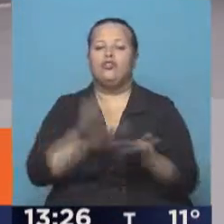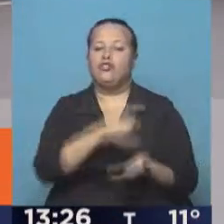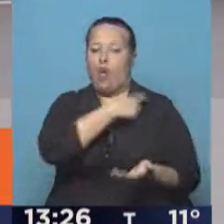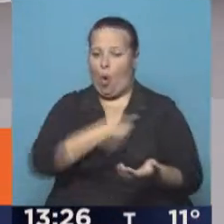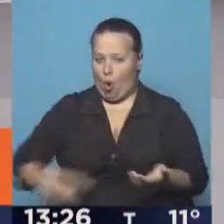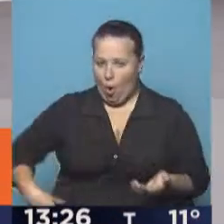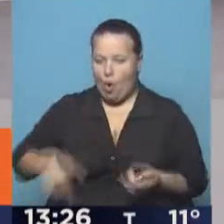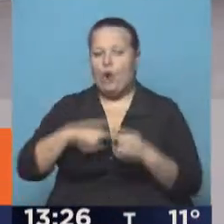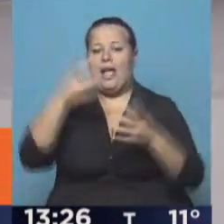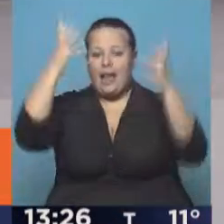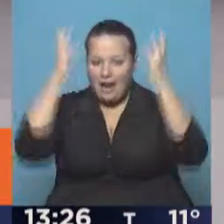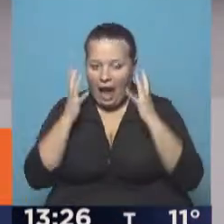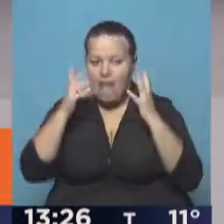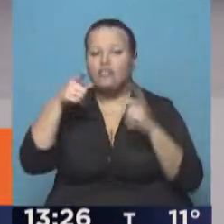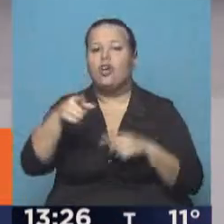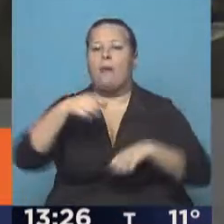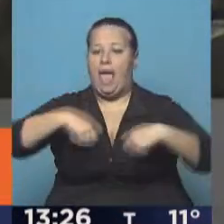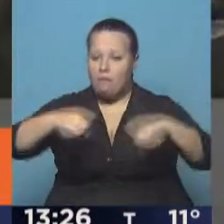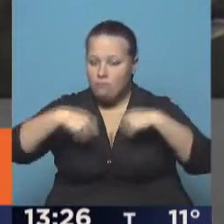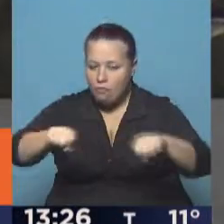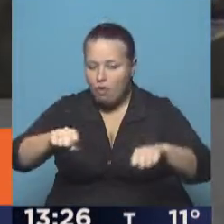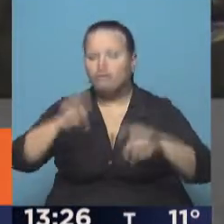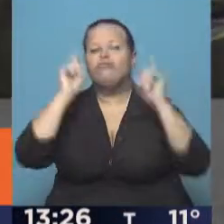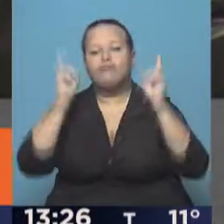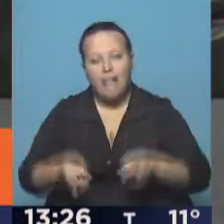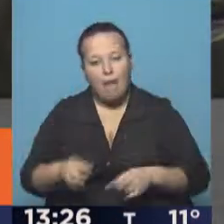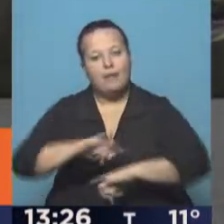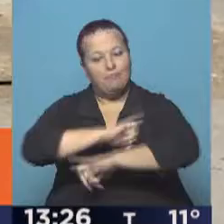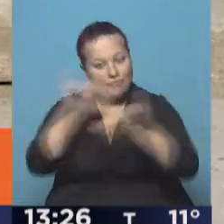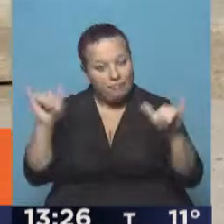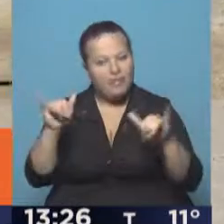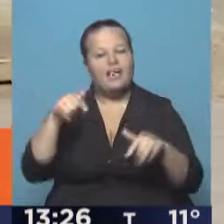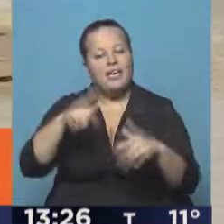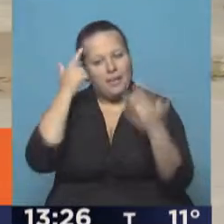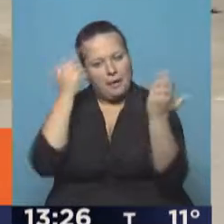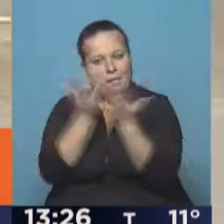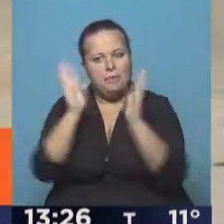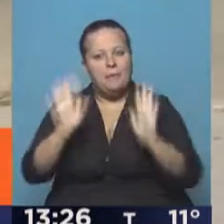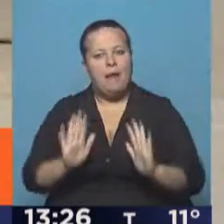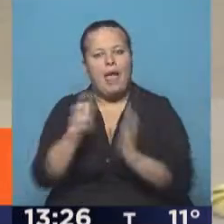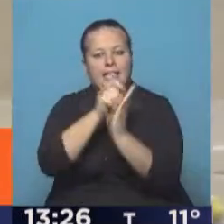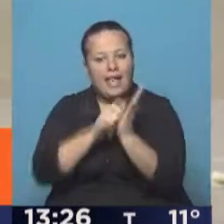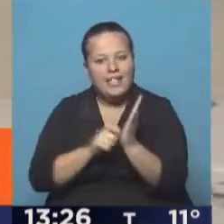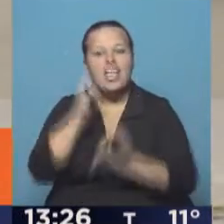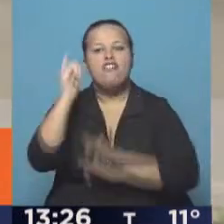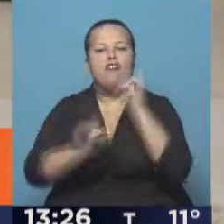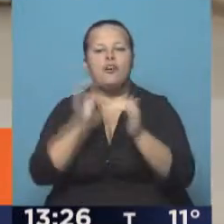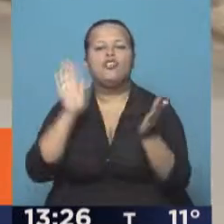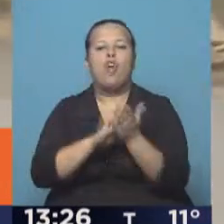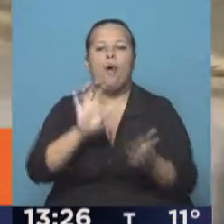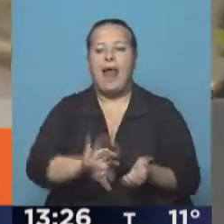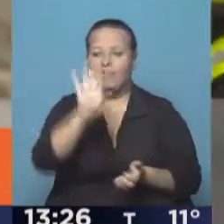de seguridad y casco para los motociclistas también se aclaró que se están elaborando estadísticas con datos de las